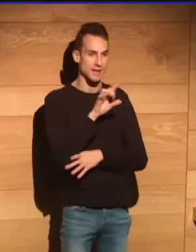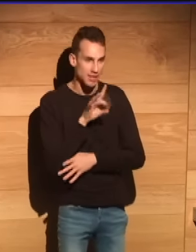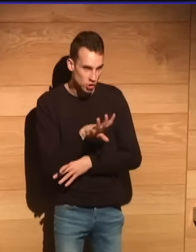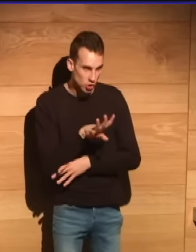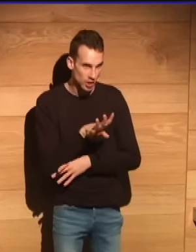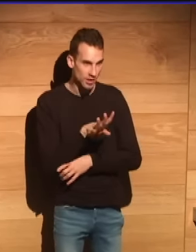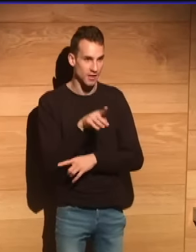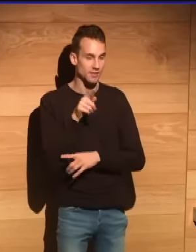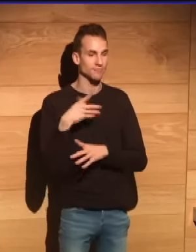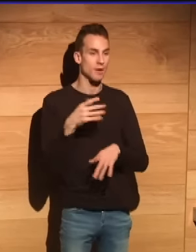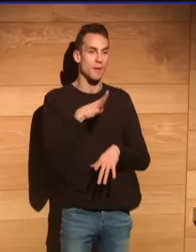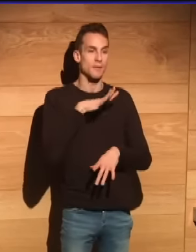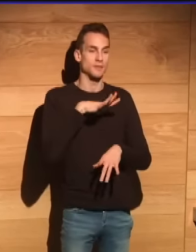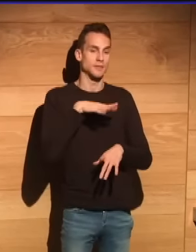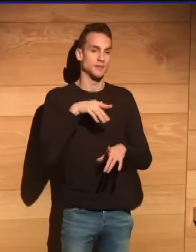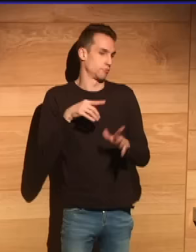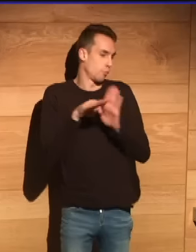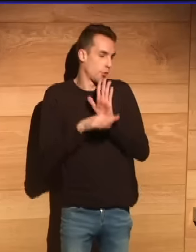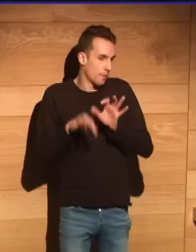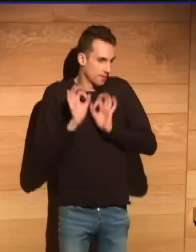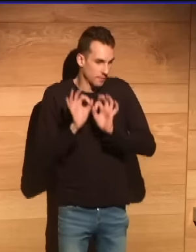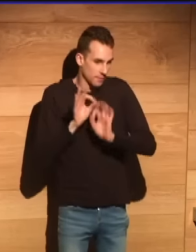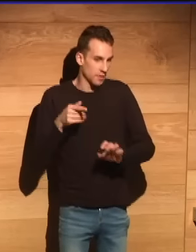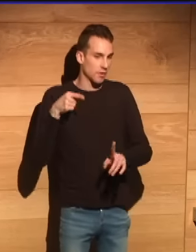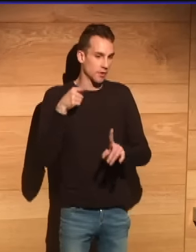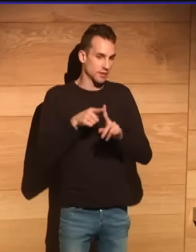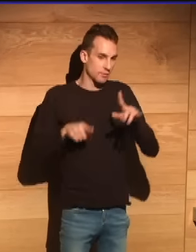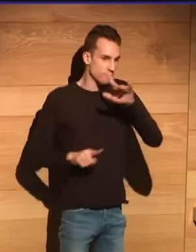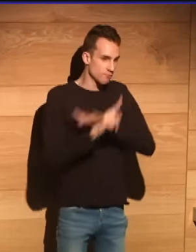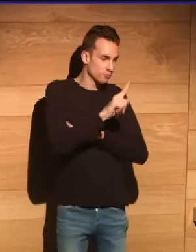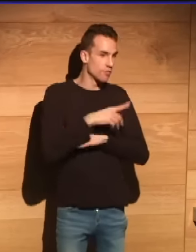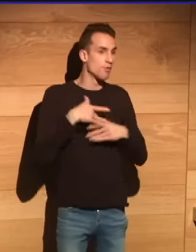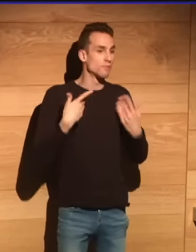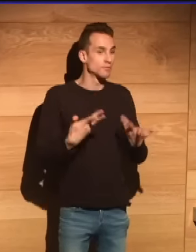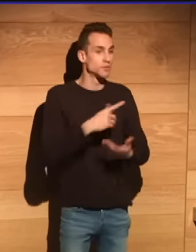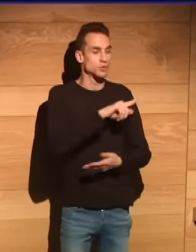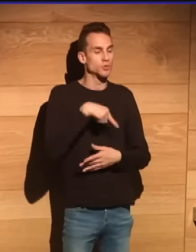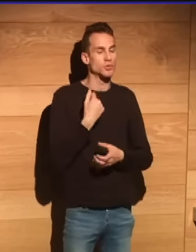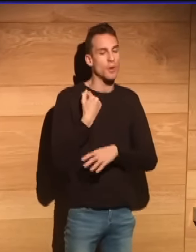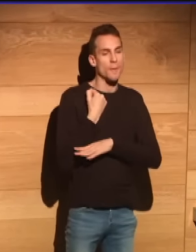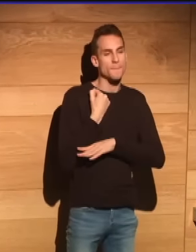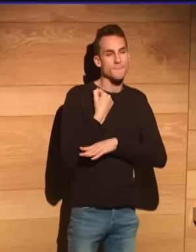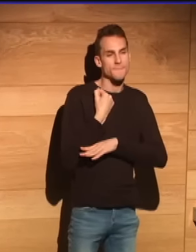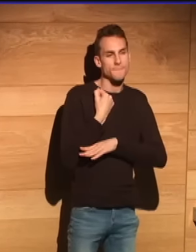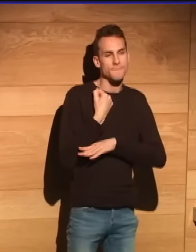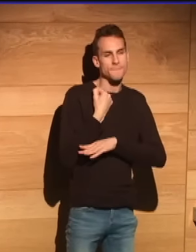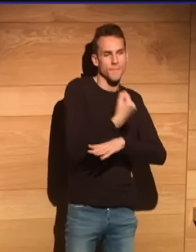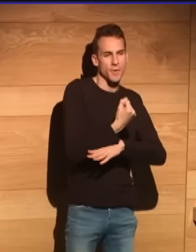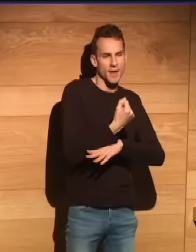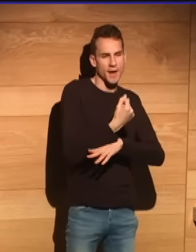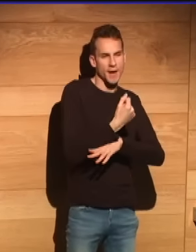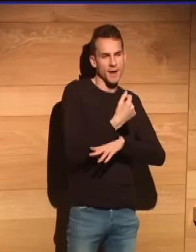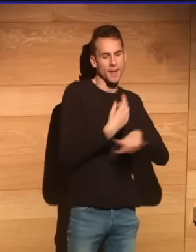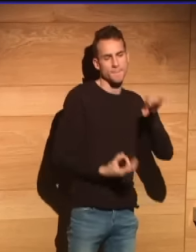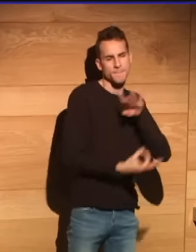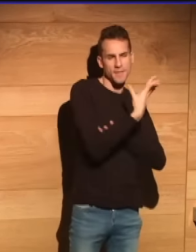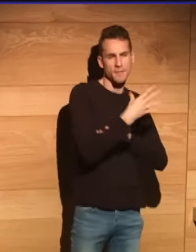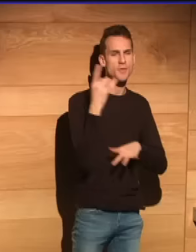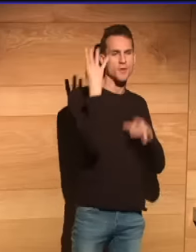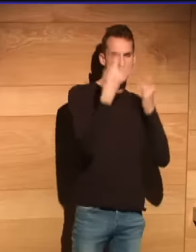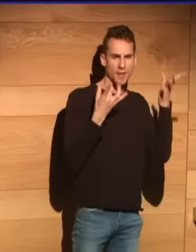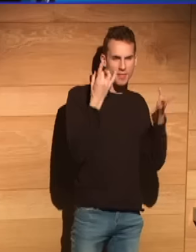en innovación, para poder crecer, para estar en el futuro, ¿cómo vamos a apoyar el emprendimiento, la innovación